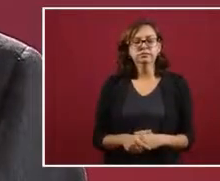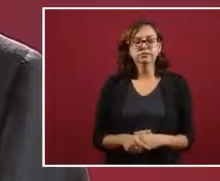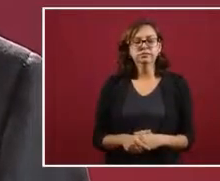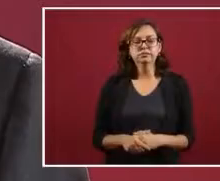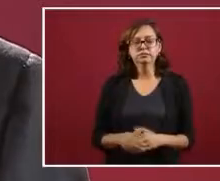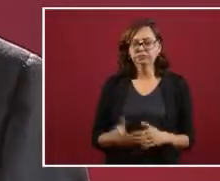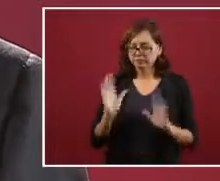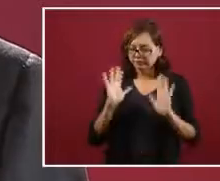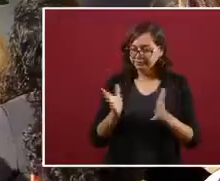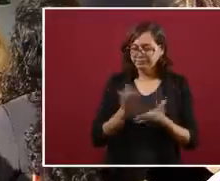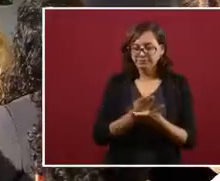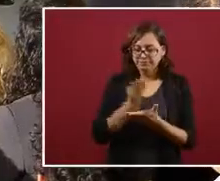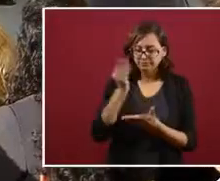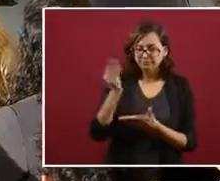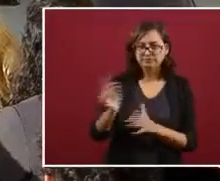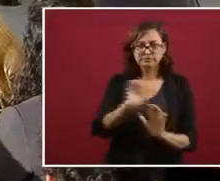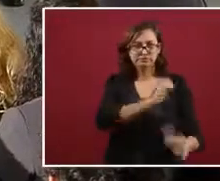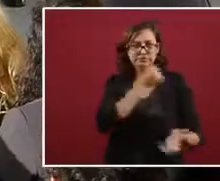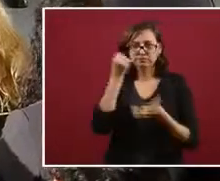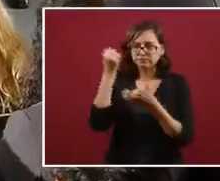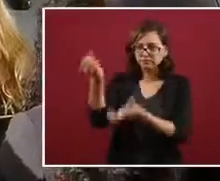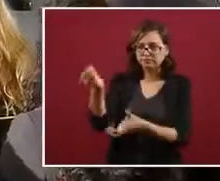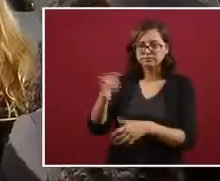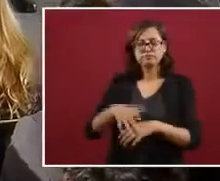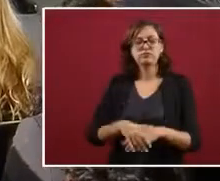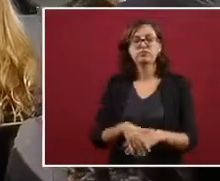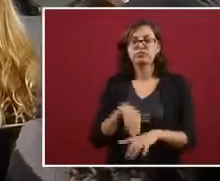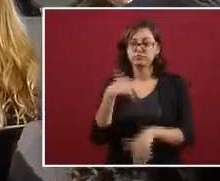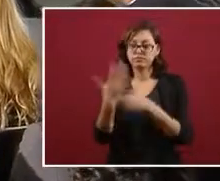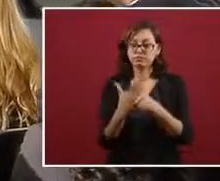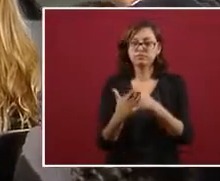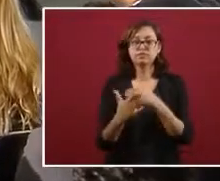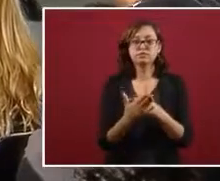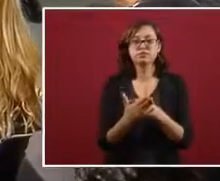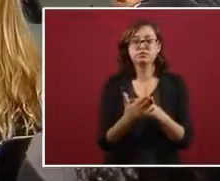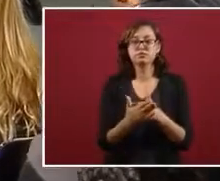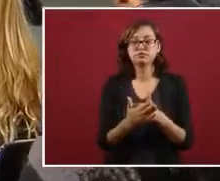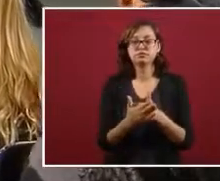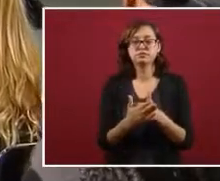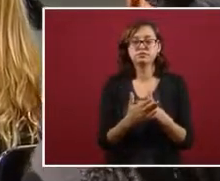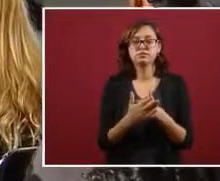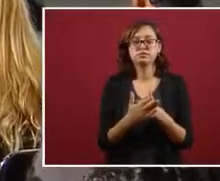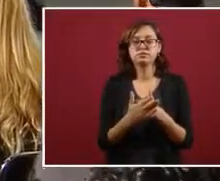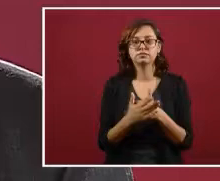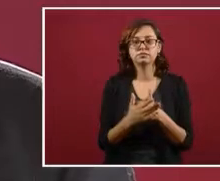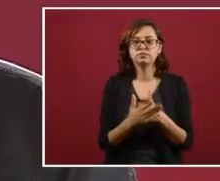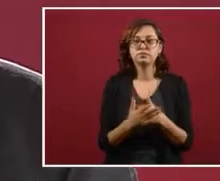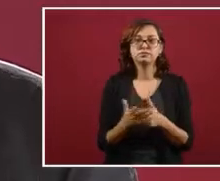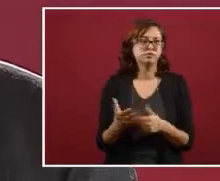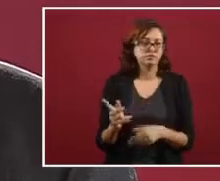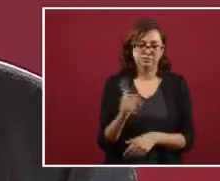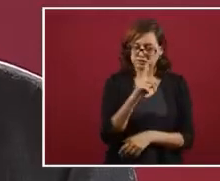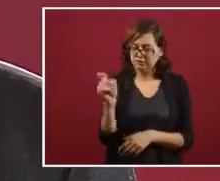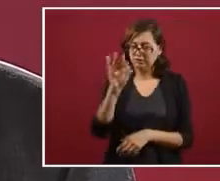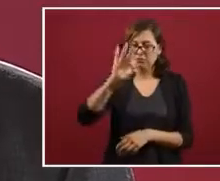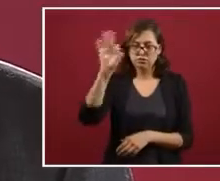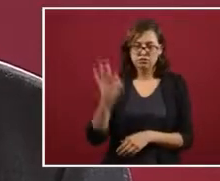Les llega el presupuesto. Y pronto va a llegar a los 10 hogares.